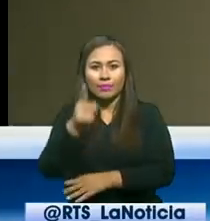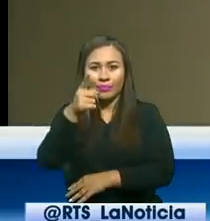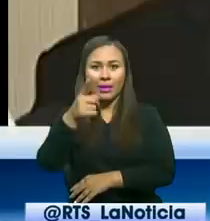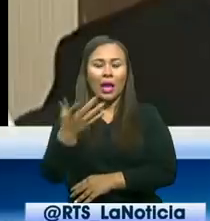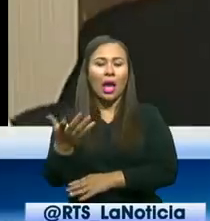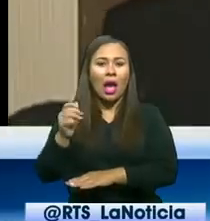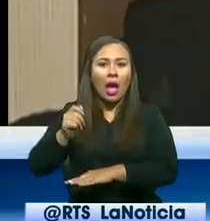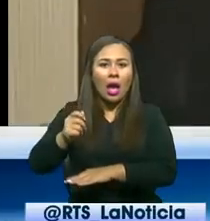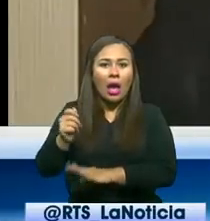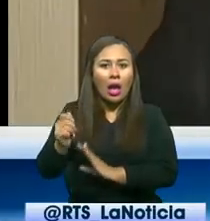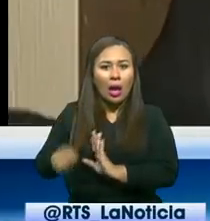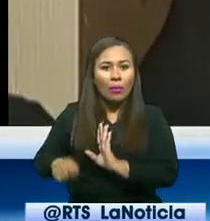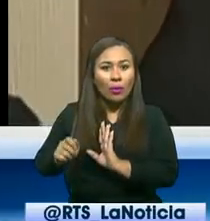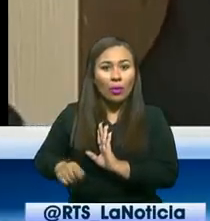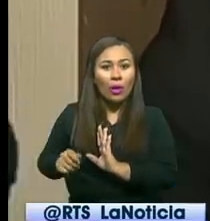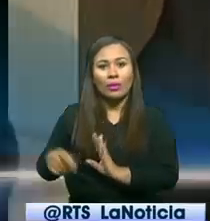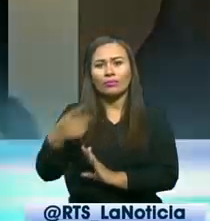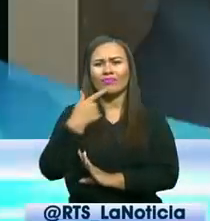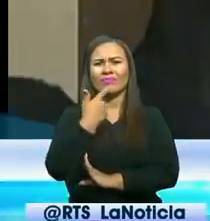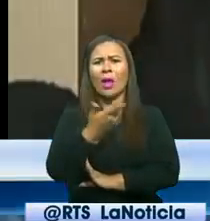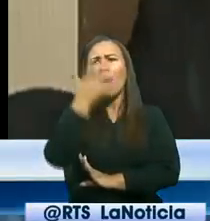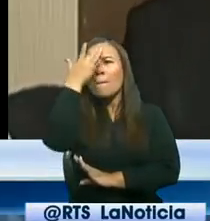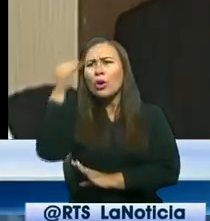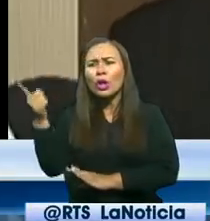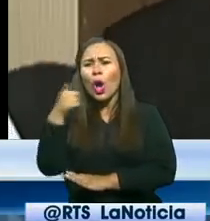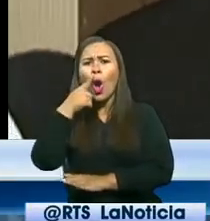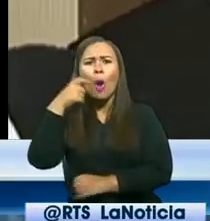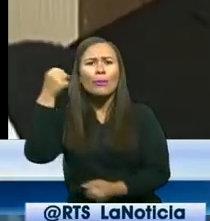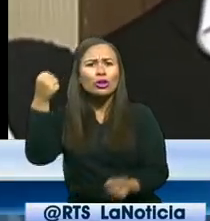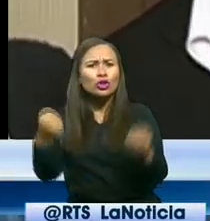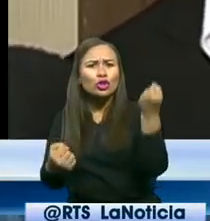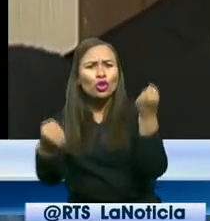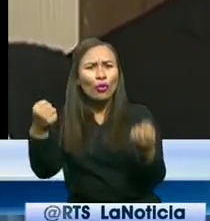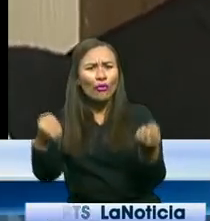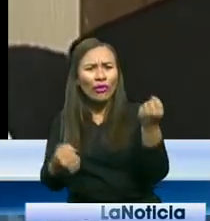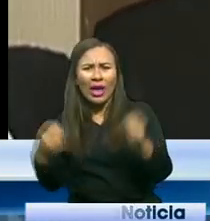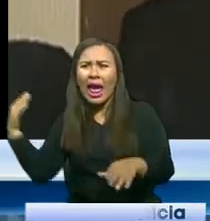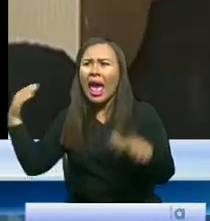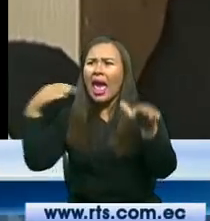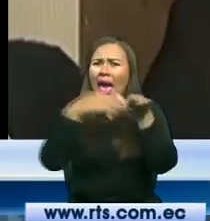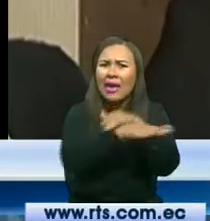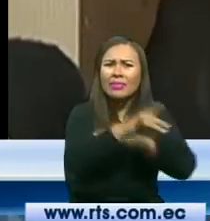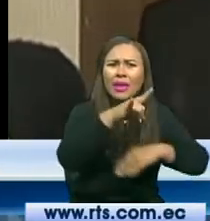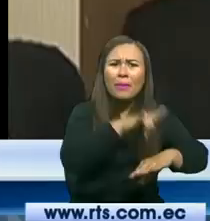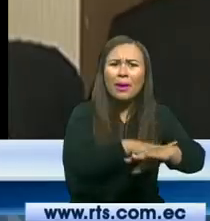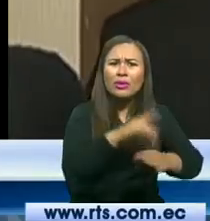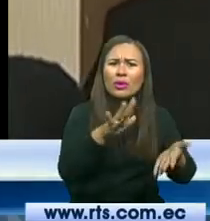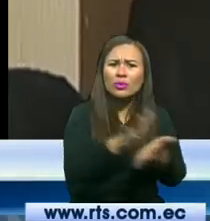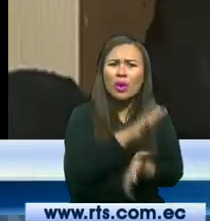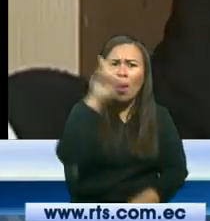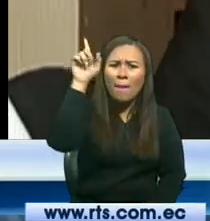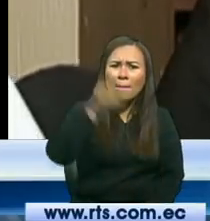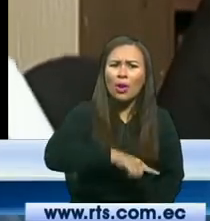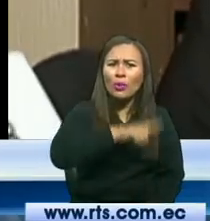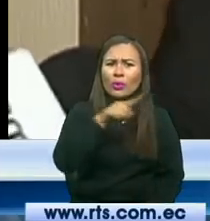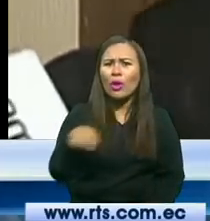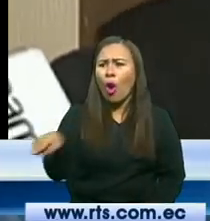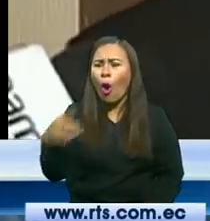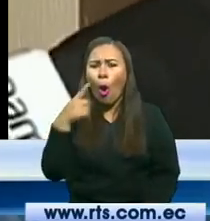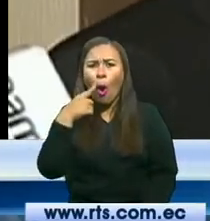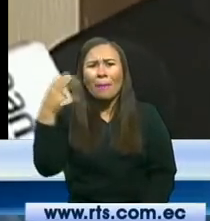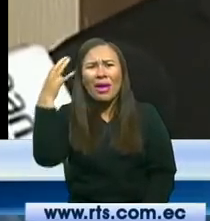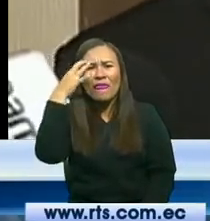instancia. ¿Por qué se daba acceso a que este chofer ingrese a los baños a violar al niño? Y desde el año 2008 que este enfermo tenía